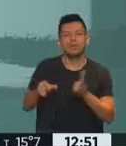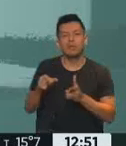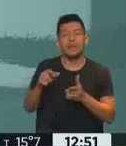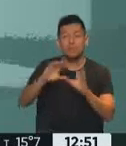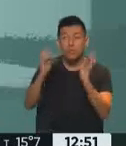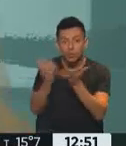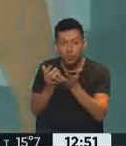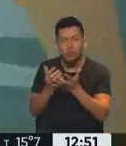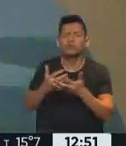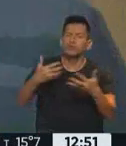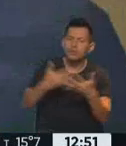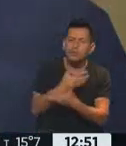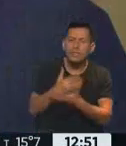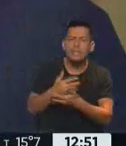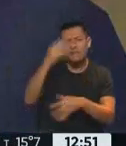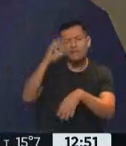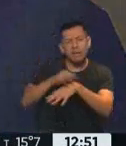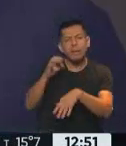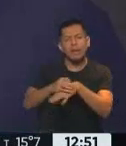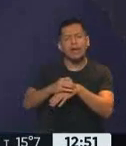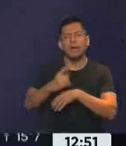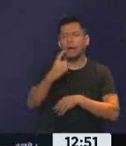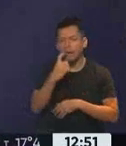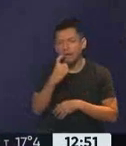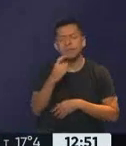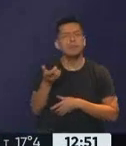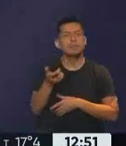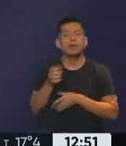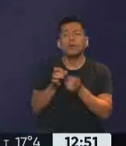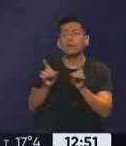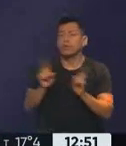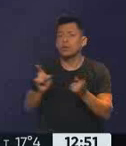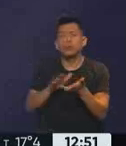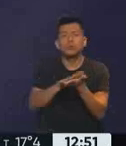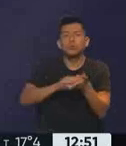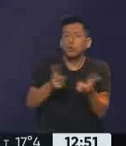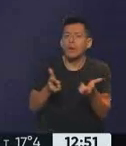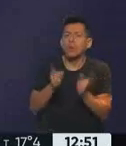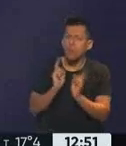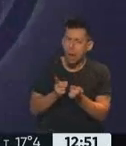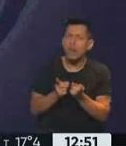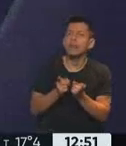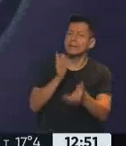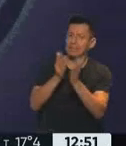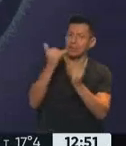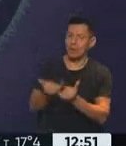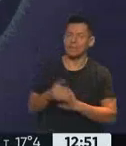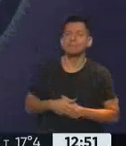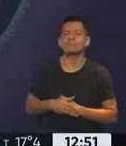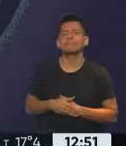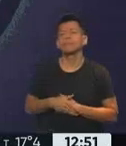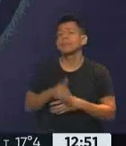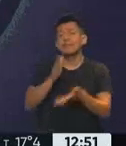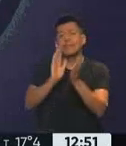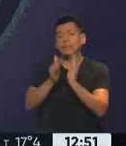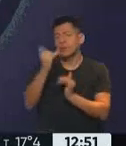asma. Una enfermedad respiratoria que no contagia ni se cura, pero afortunadamente se trata. El asma se trata como